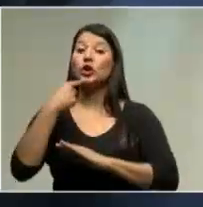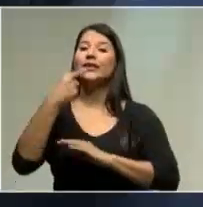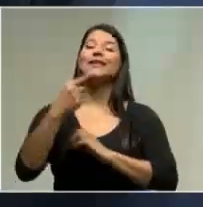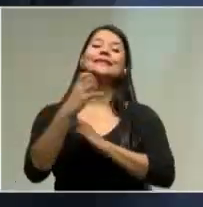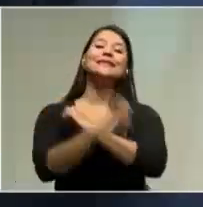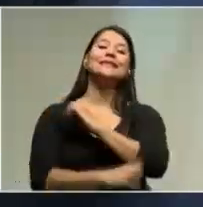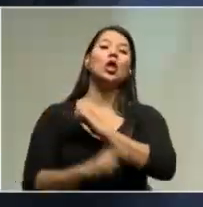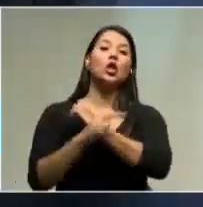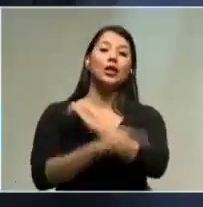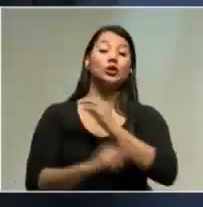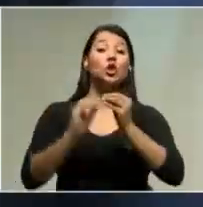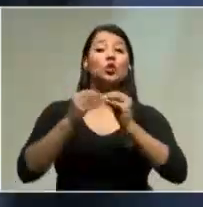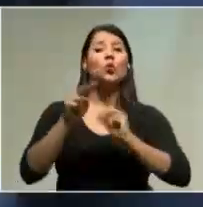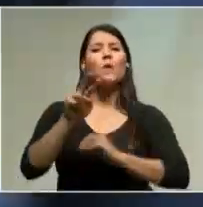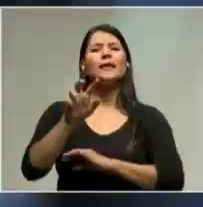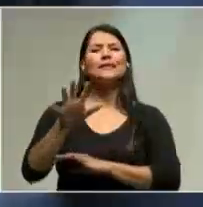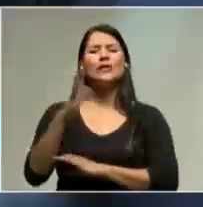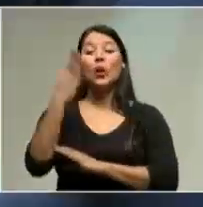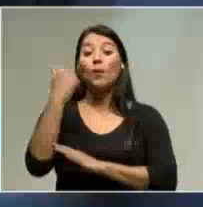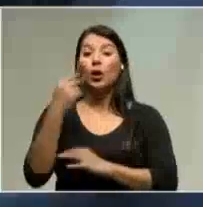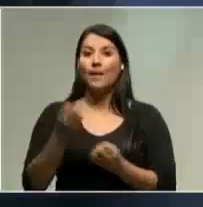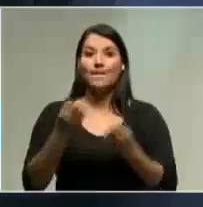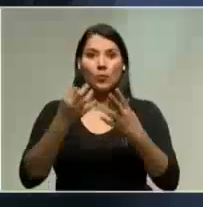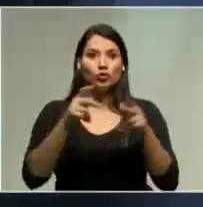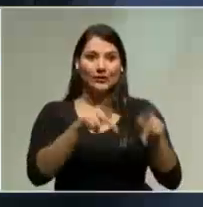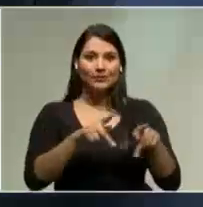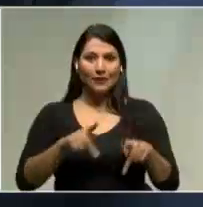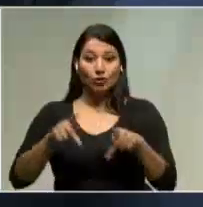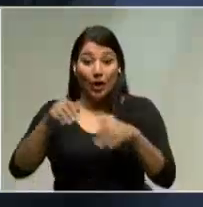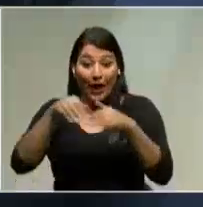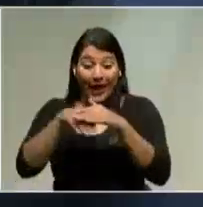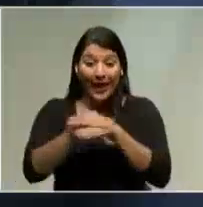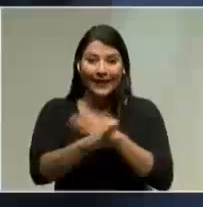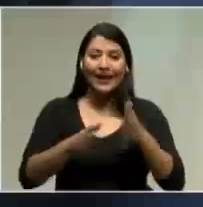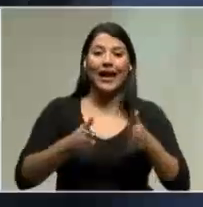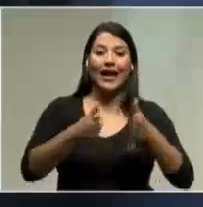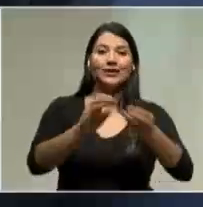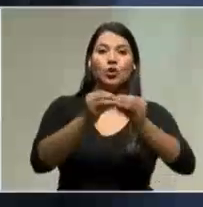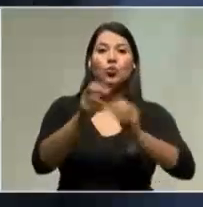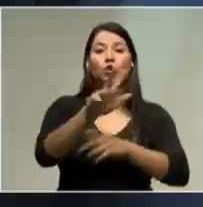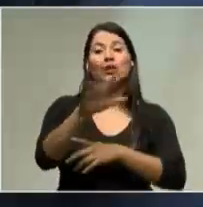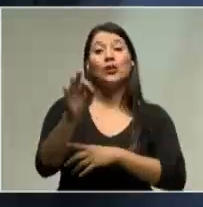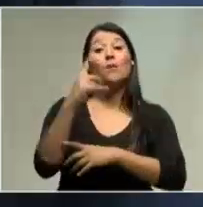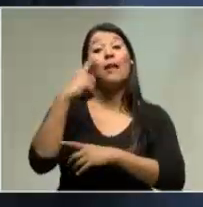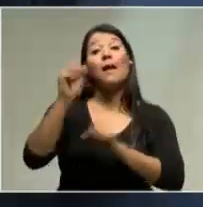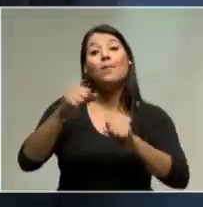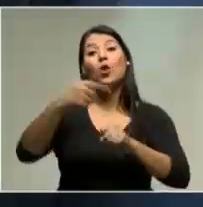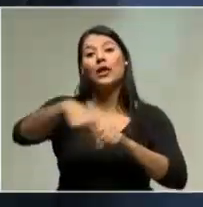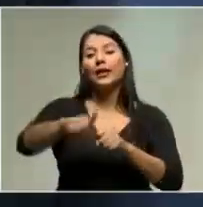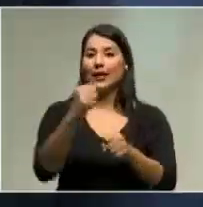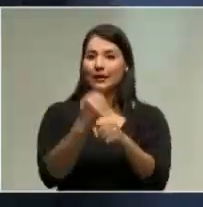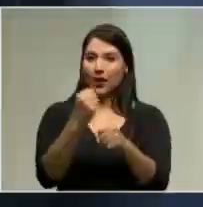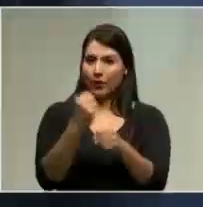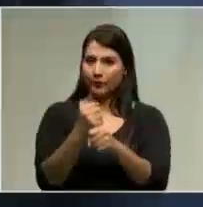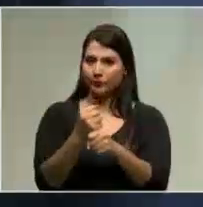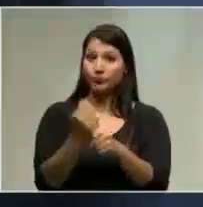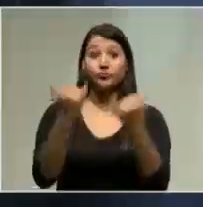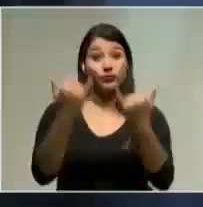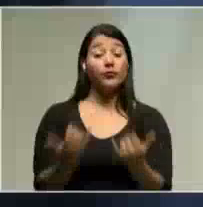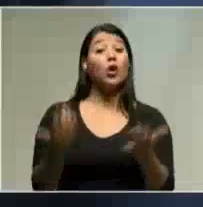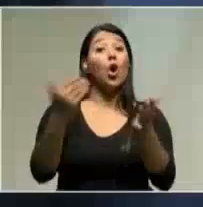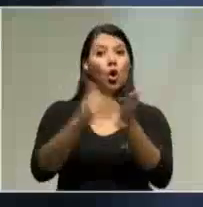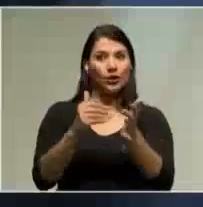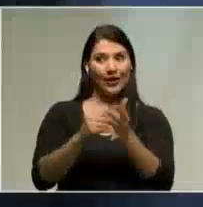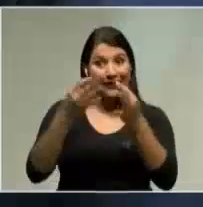número 25, esto se debe a la gran cantidad de personas que entran a la ruta 39 para dirigirse hacia sus trabajos. Vamos a hacer nuevamente